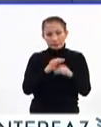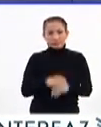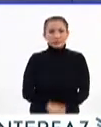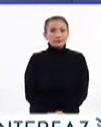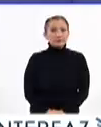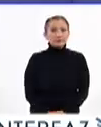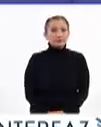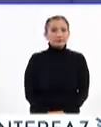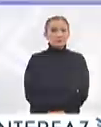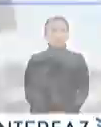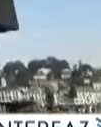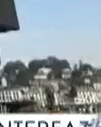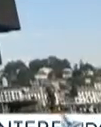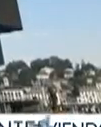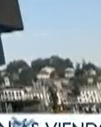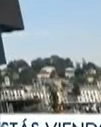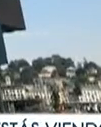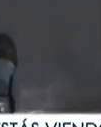respecto.